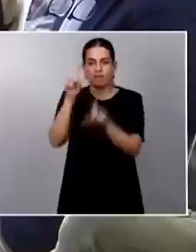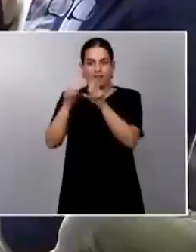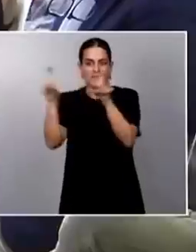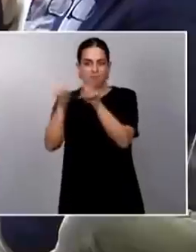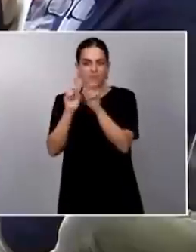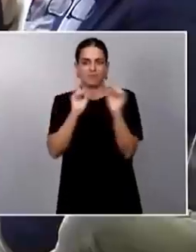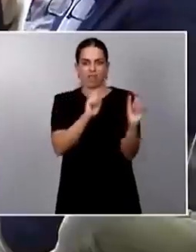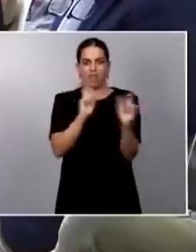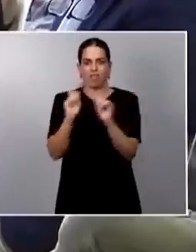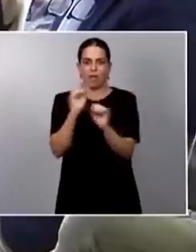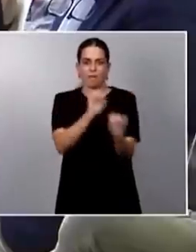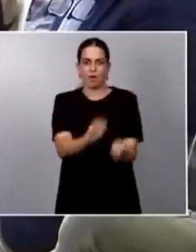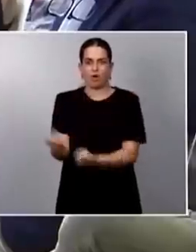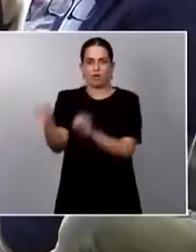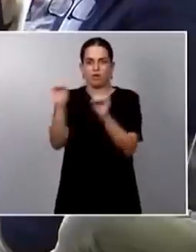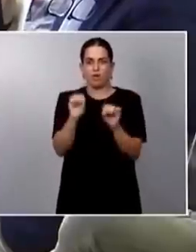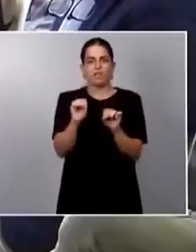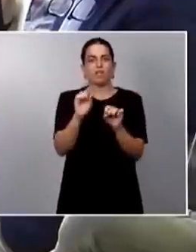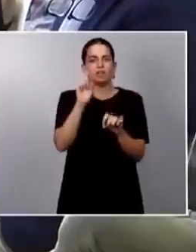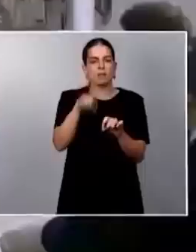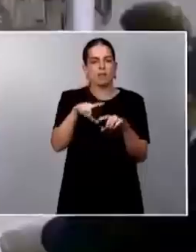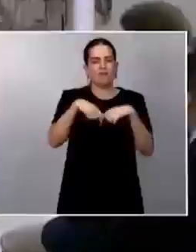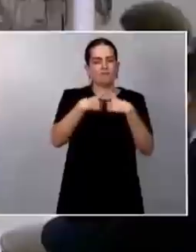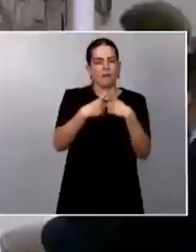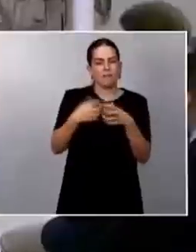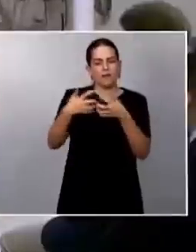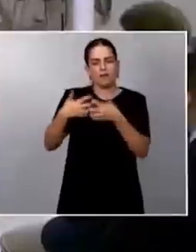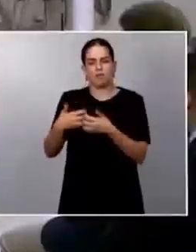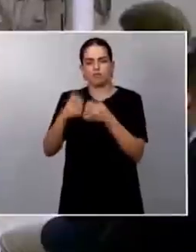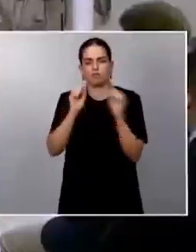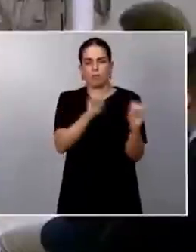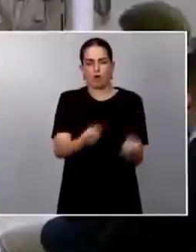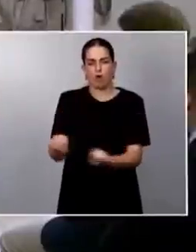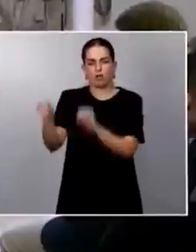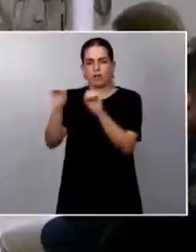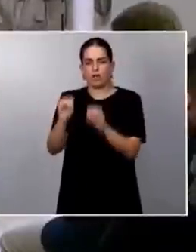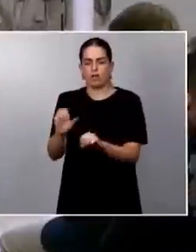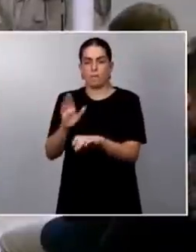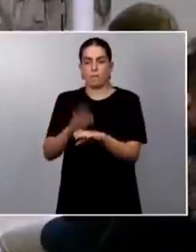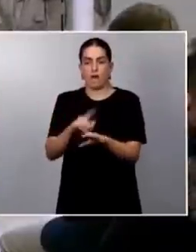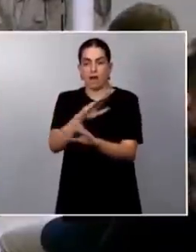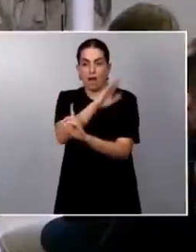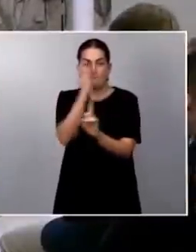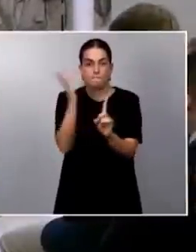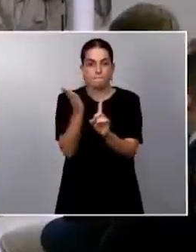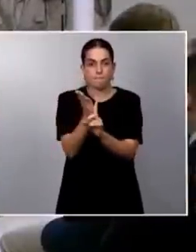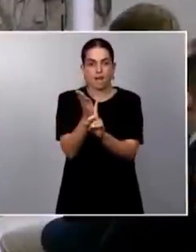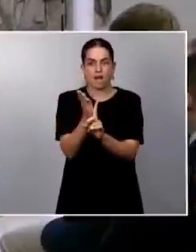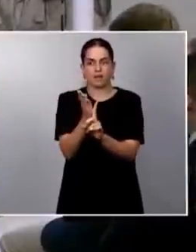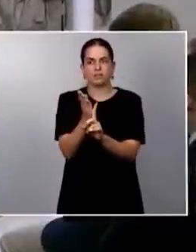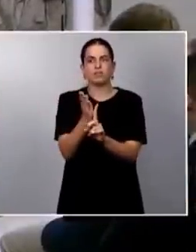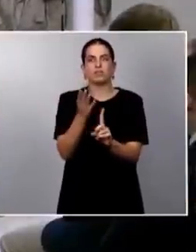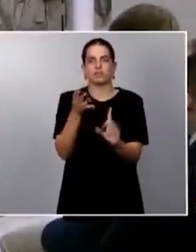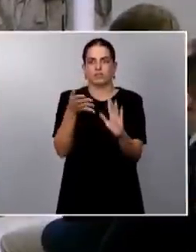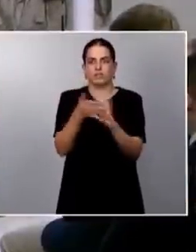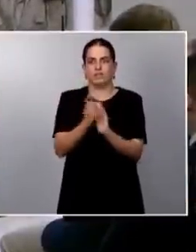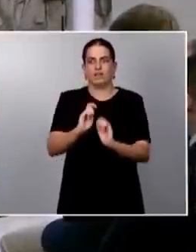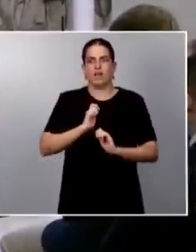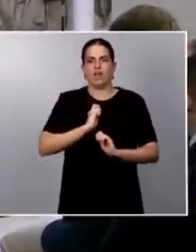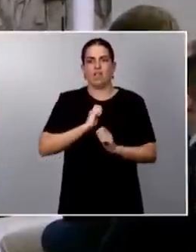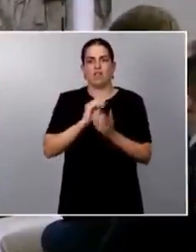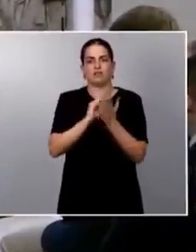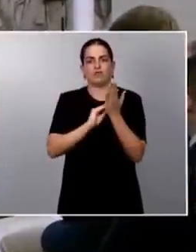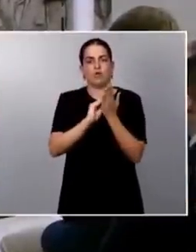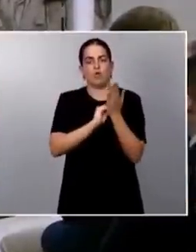pesar de los malos datos económicos, ha asegurado que la situación sería peor si no fuera por las medidas que él ha aplicado y ha mandado